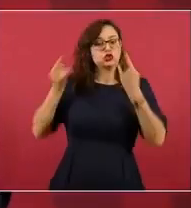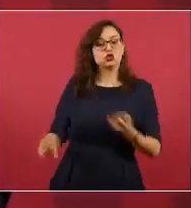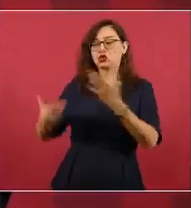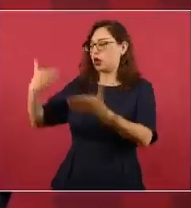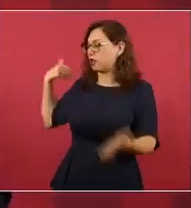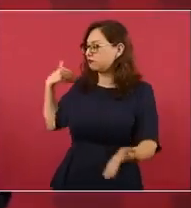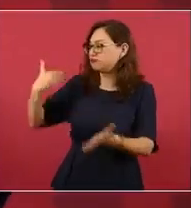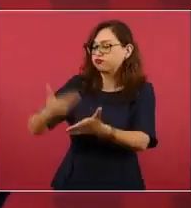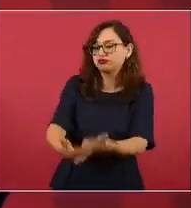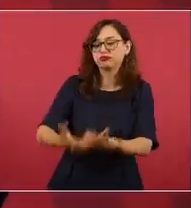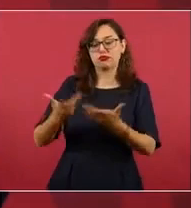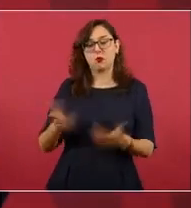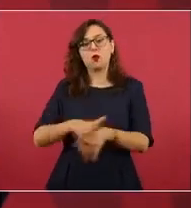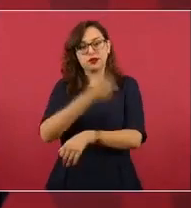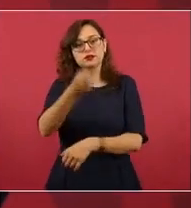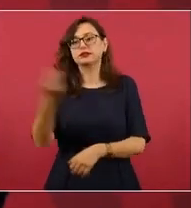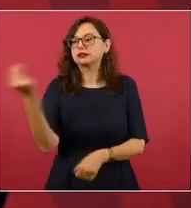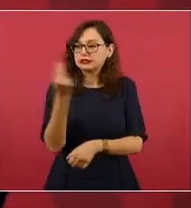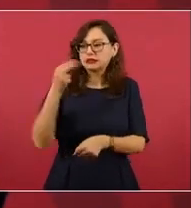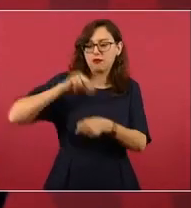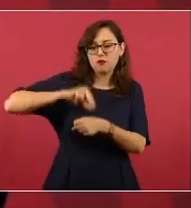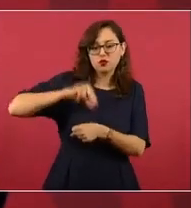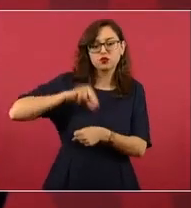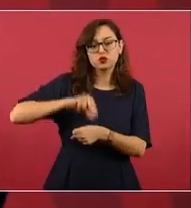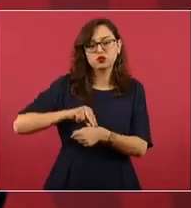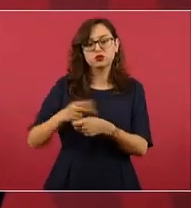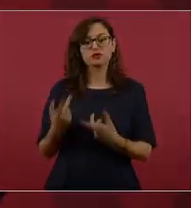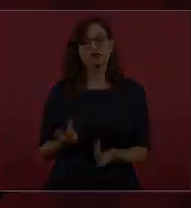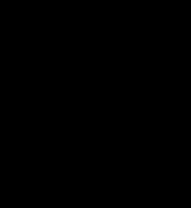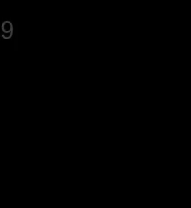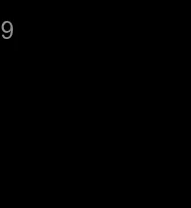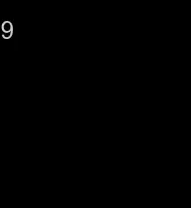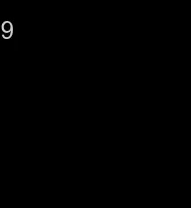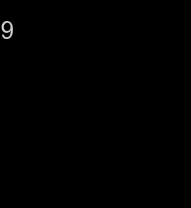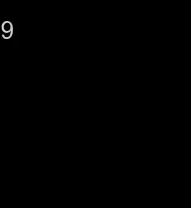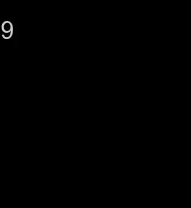que en el fondo, o sea, lo que les pasa es que